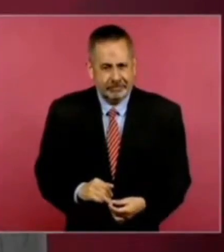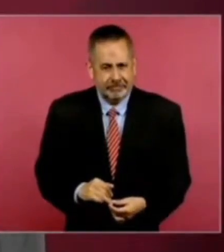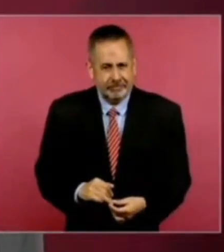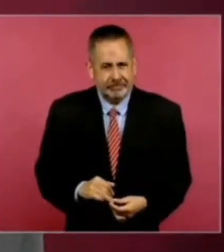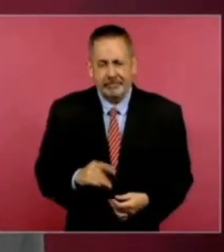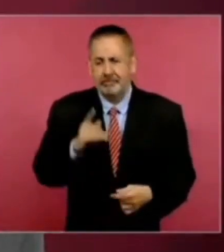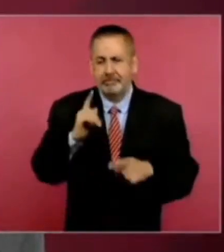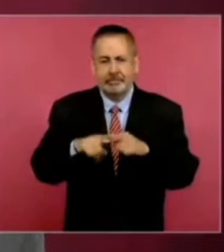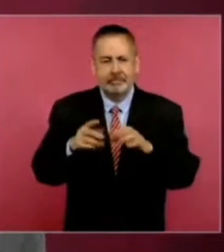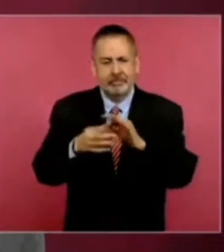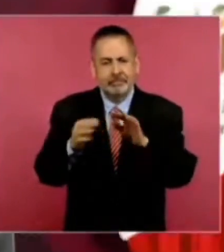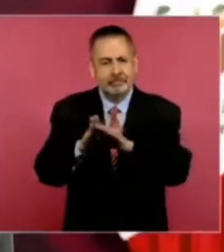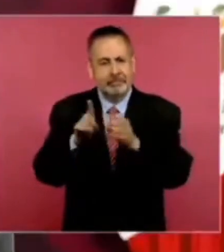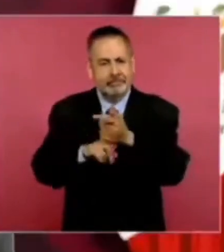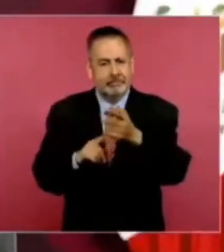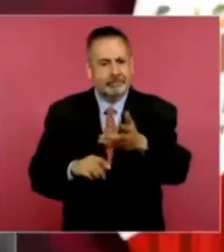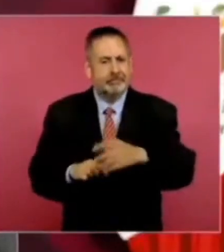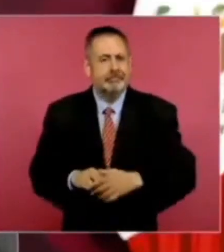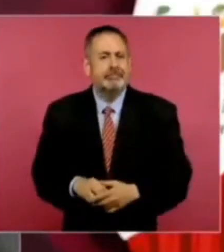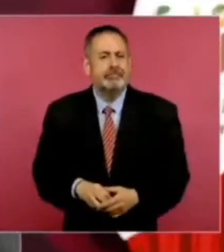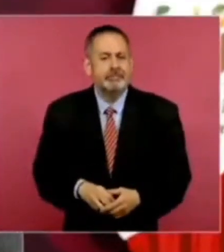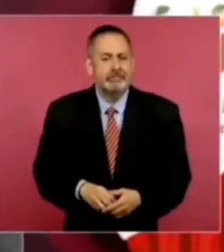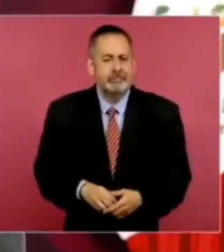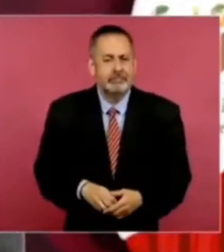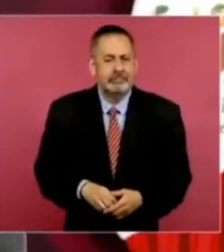de dónde